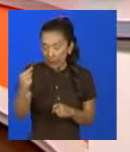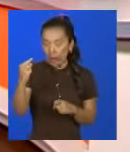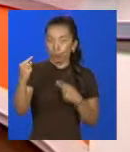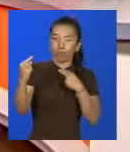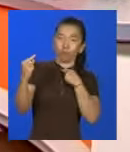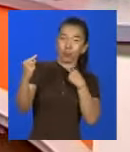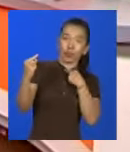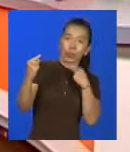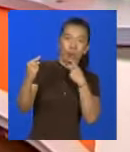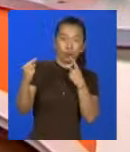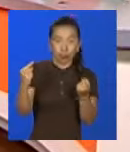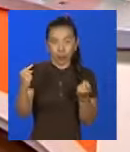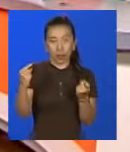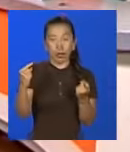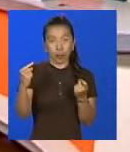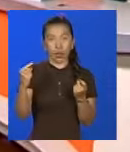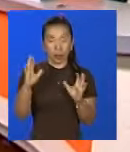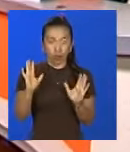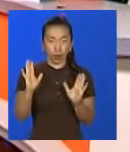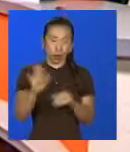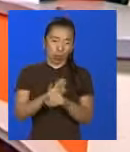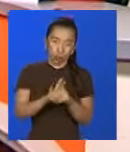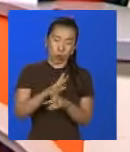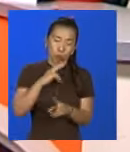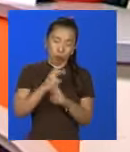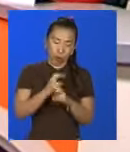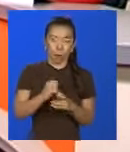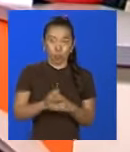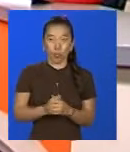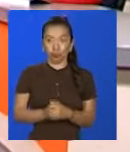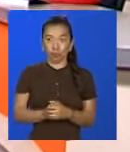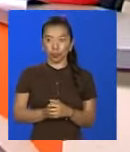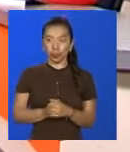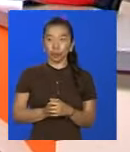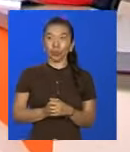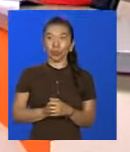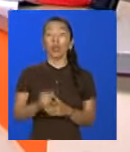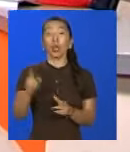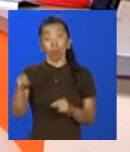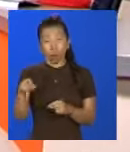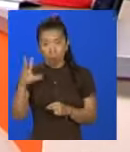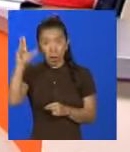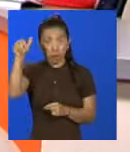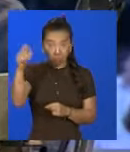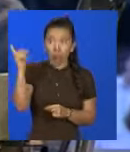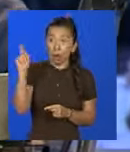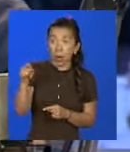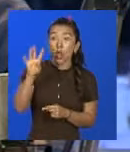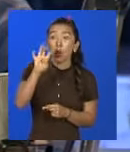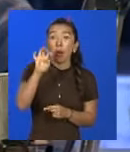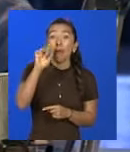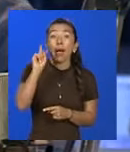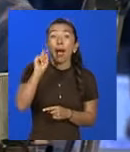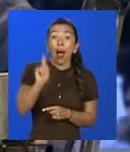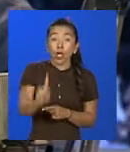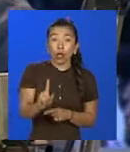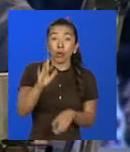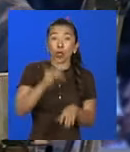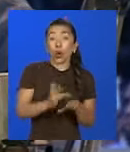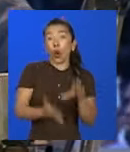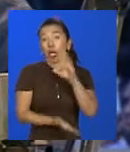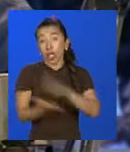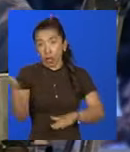una situación común a quienes somos colombianos. Un exilio preventivo. Un exilio preventivo. A mí me tocó esa figura, 9 años me tocó irme, pero